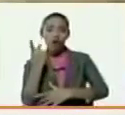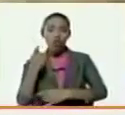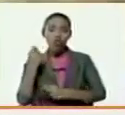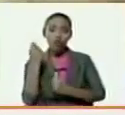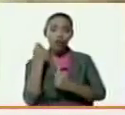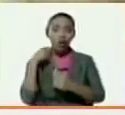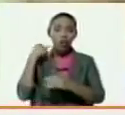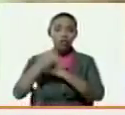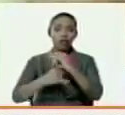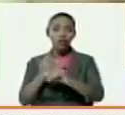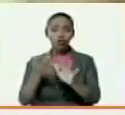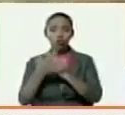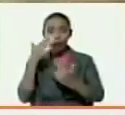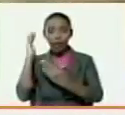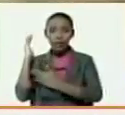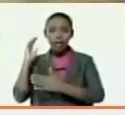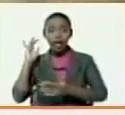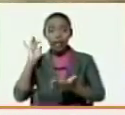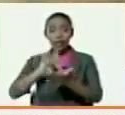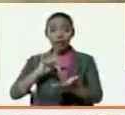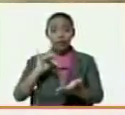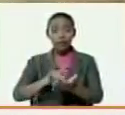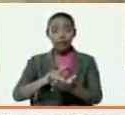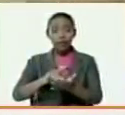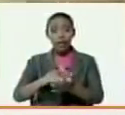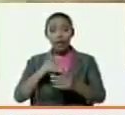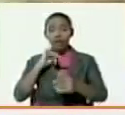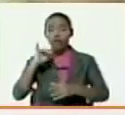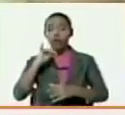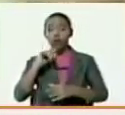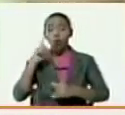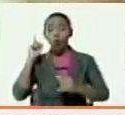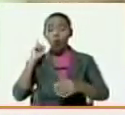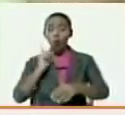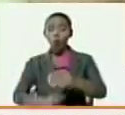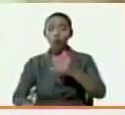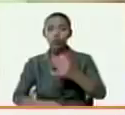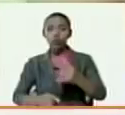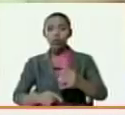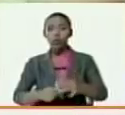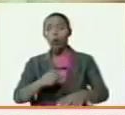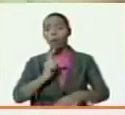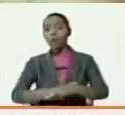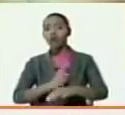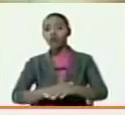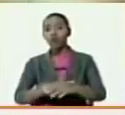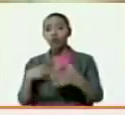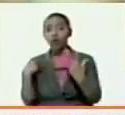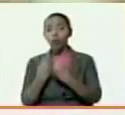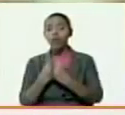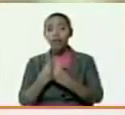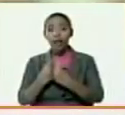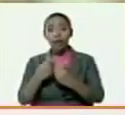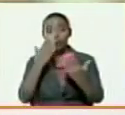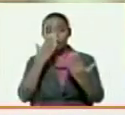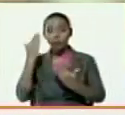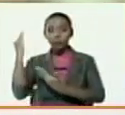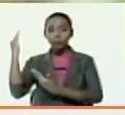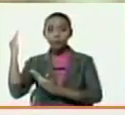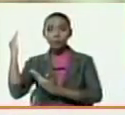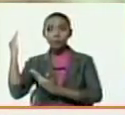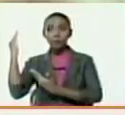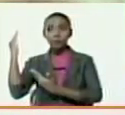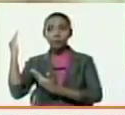A esta hora vamos a la sede de la Vicepresidencia Ejecutiva de la República. Información de último minuto con nuestra compañera María Jiménez. Mari, te escuchamos. Feliz